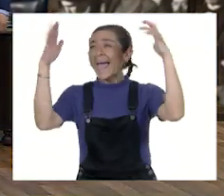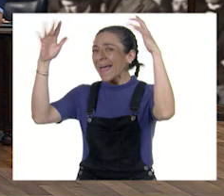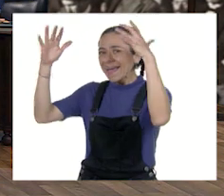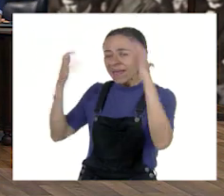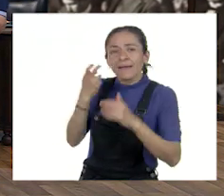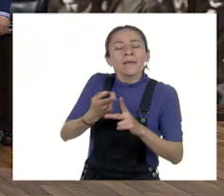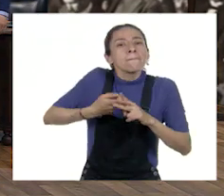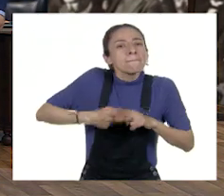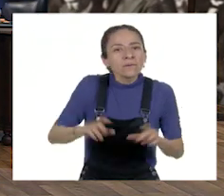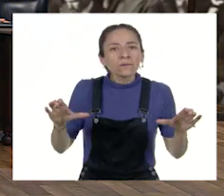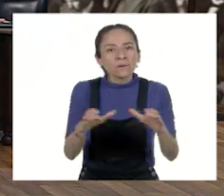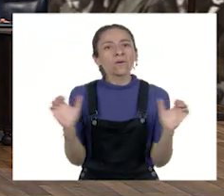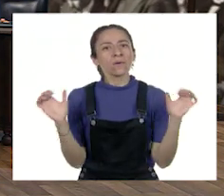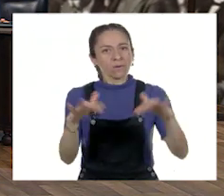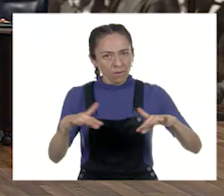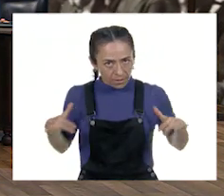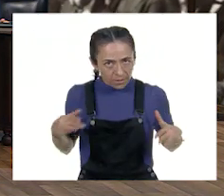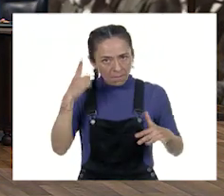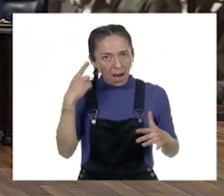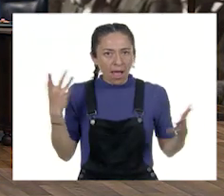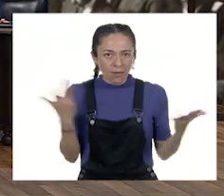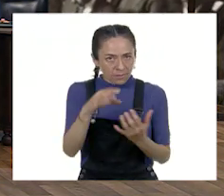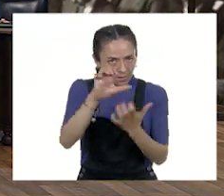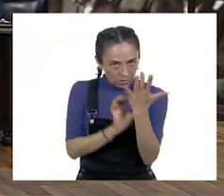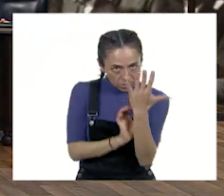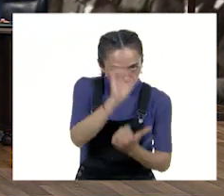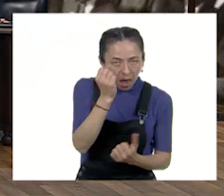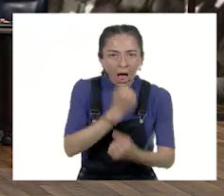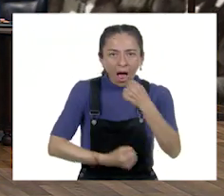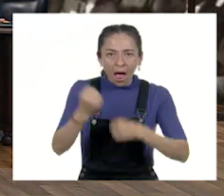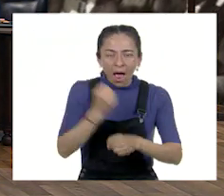de 1917.